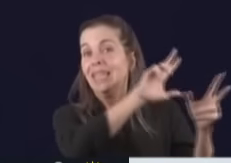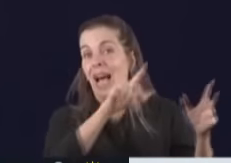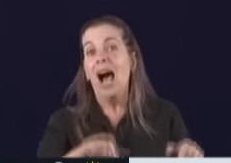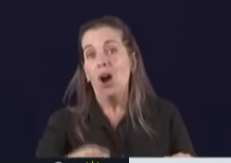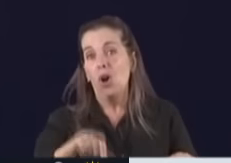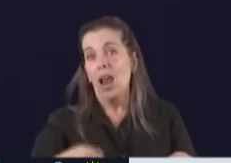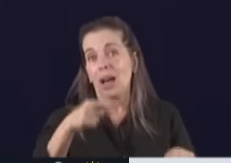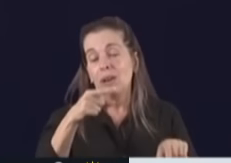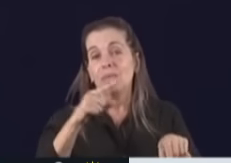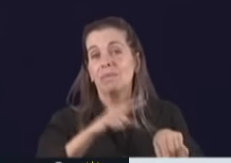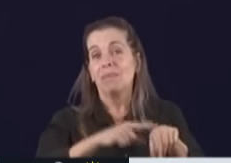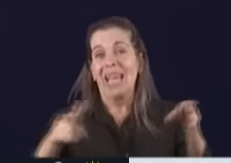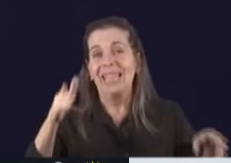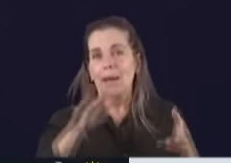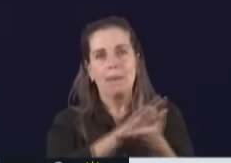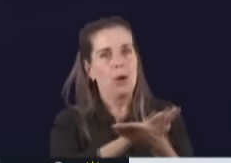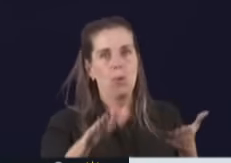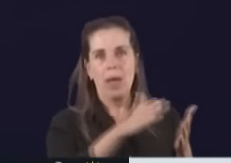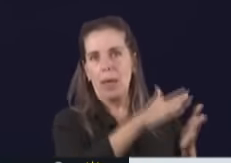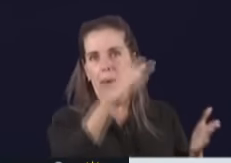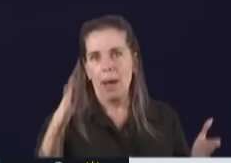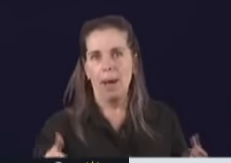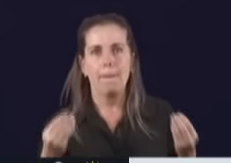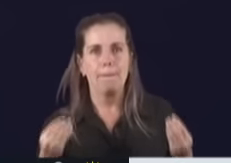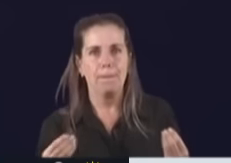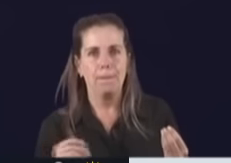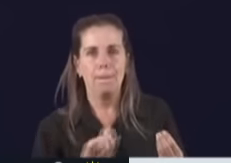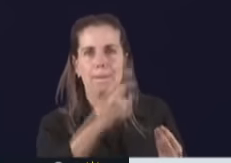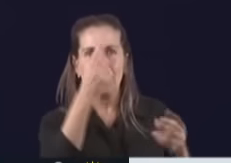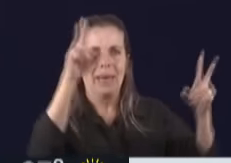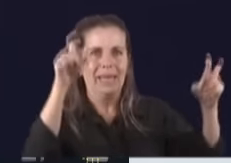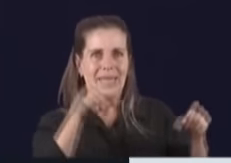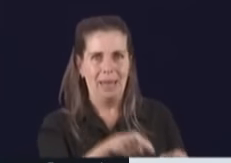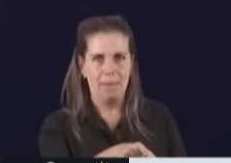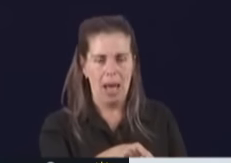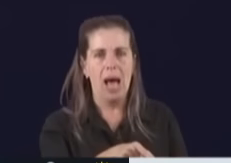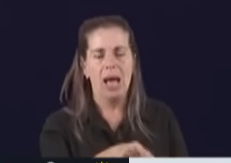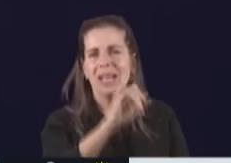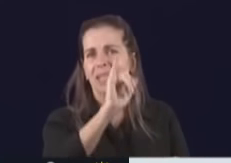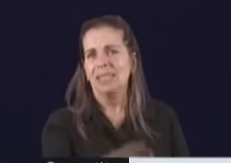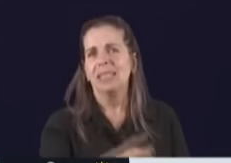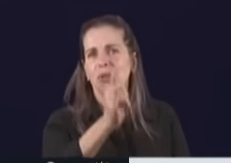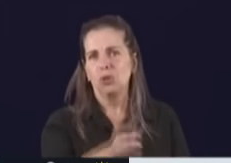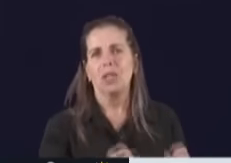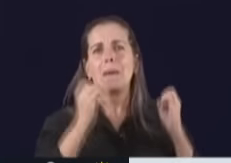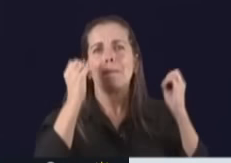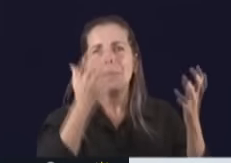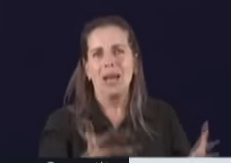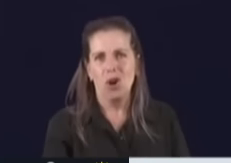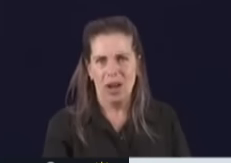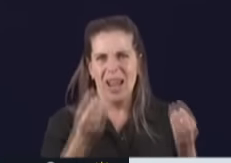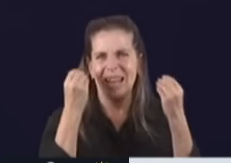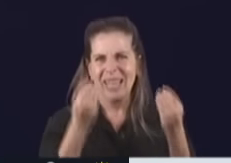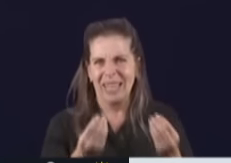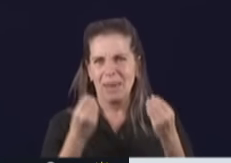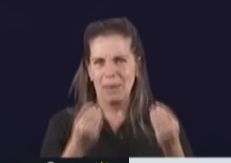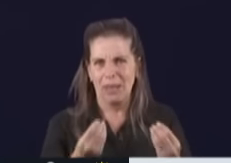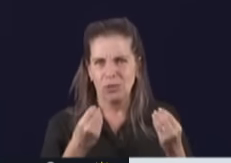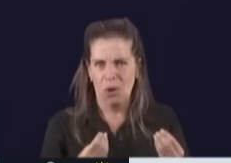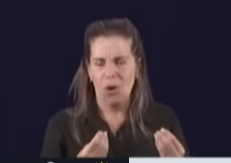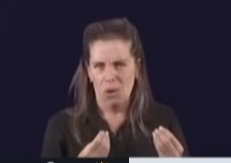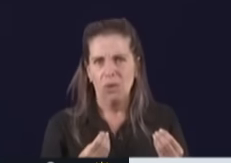etapa caracterizada por, en primer lugar, salir de la terapia intensiva en la que nos dejó la larga